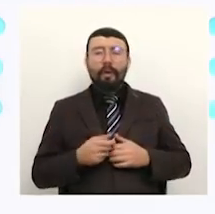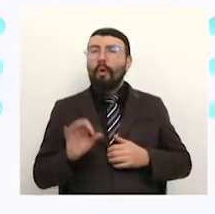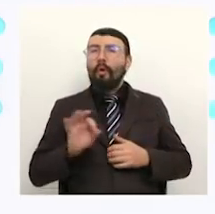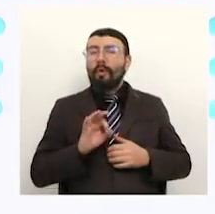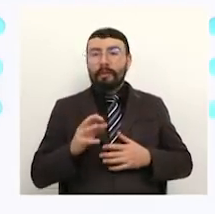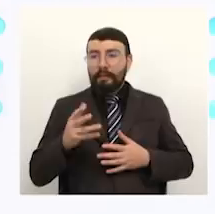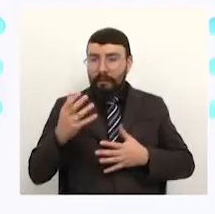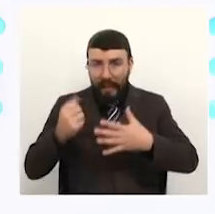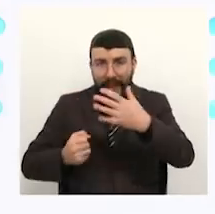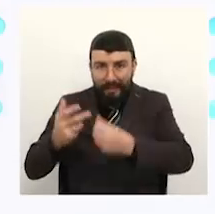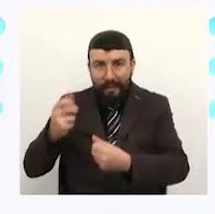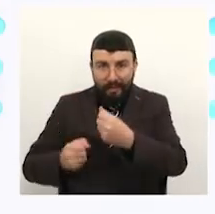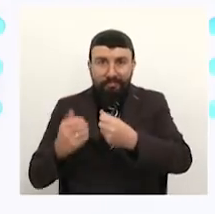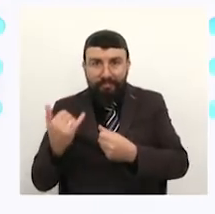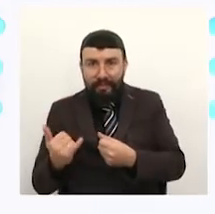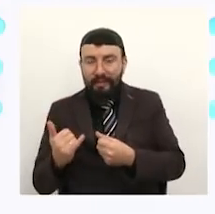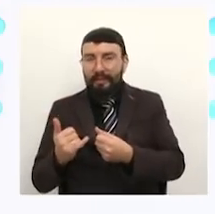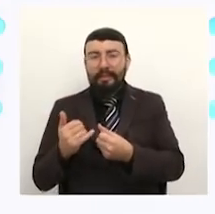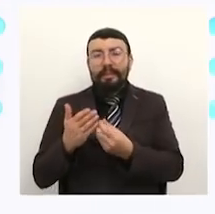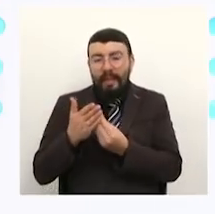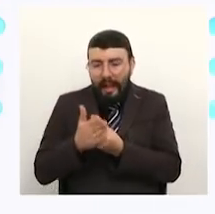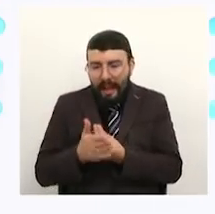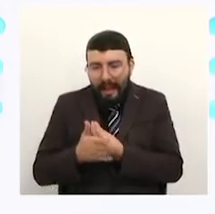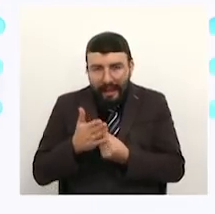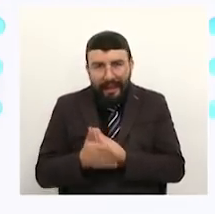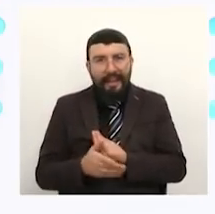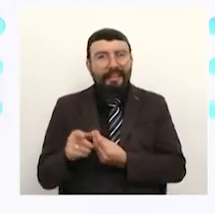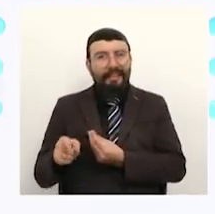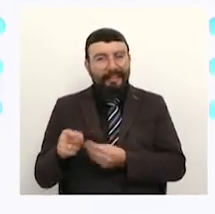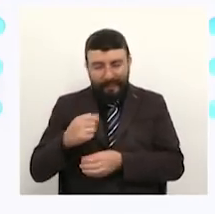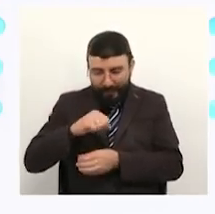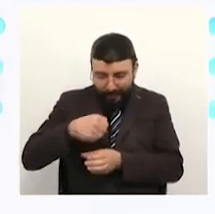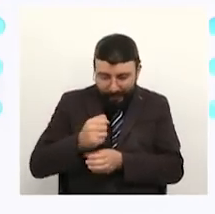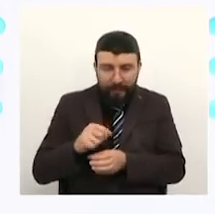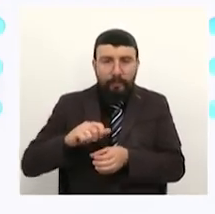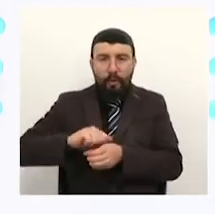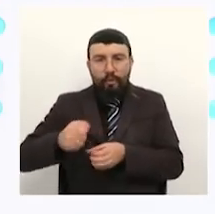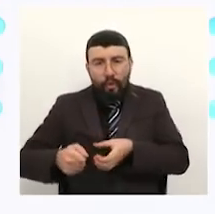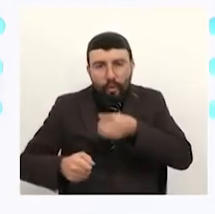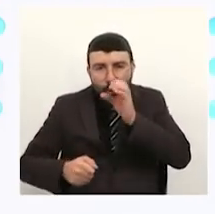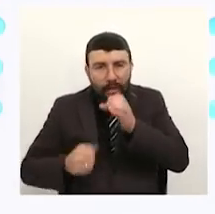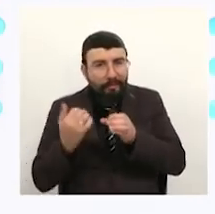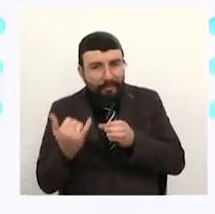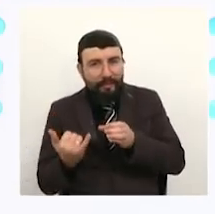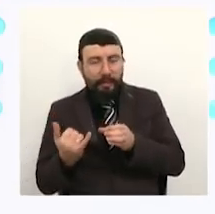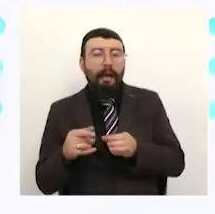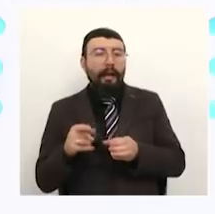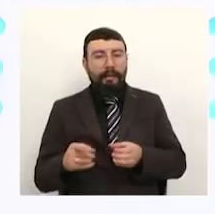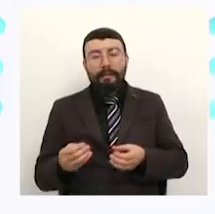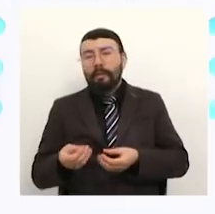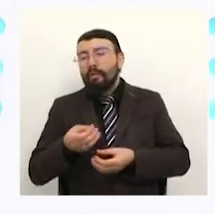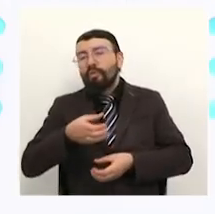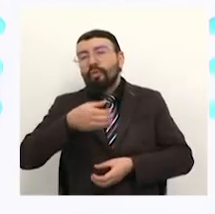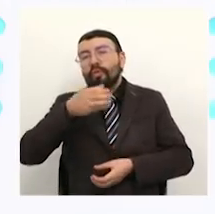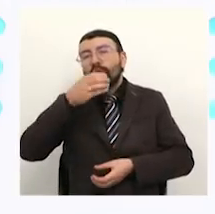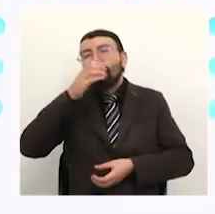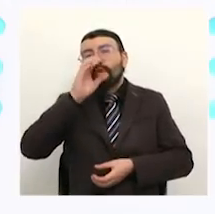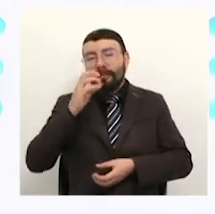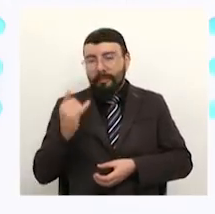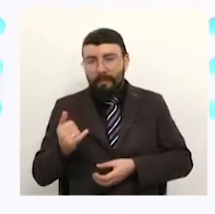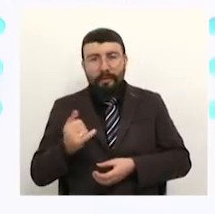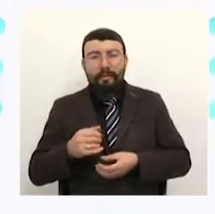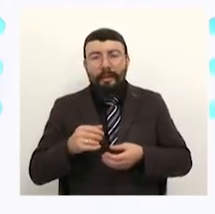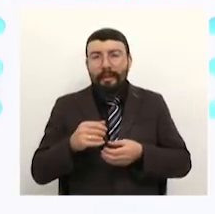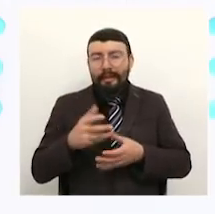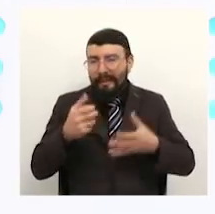sabemos que son productores de flema por qué porque son productores de procesos inflamatorios crónicos y la flema es una manifestación